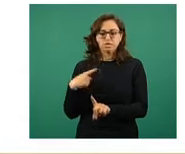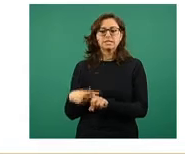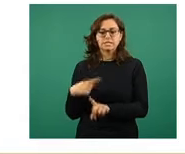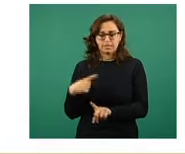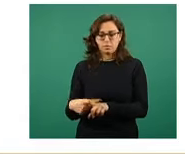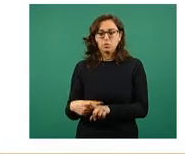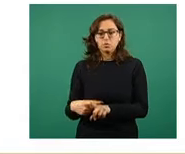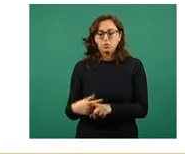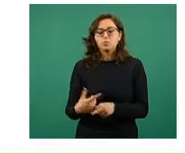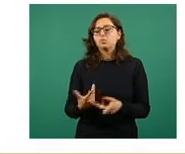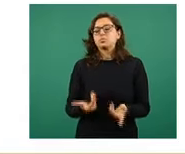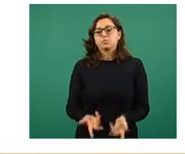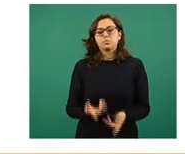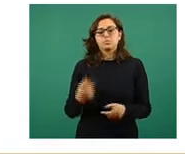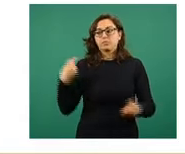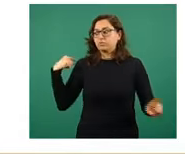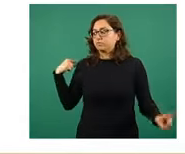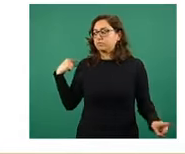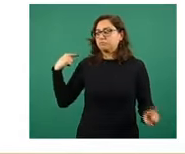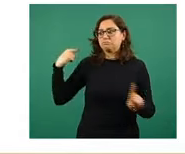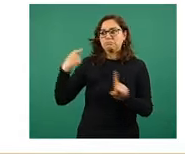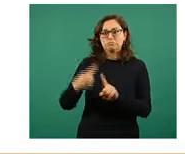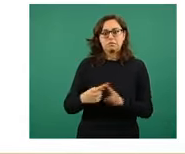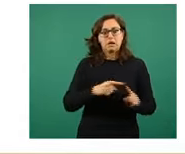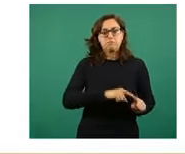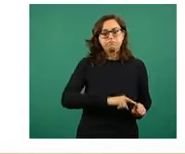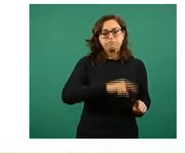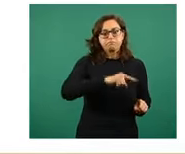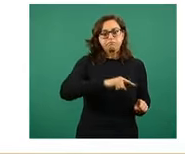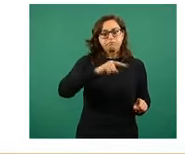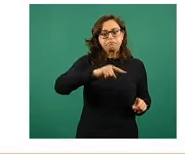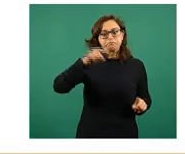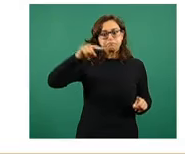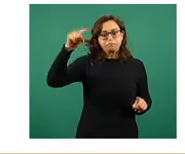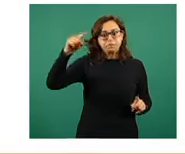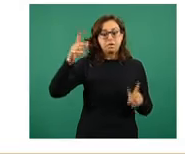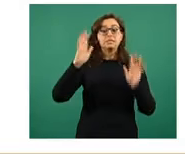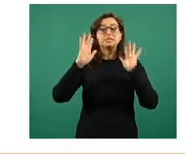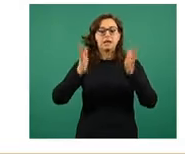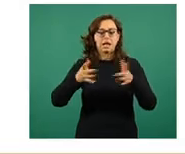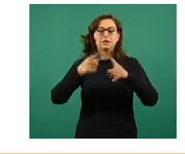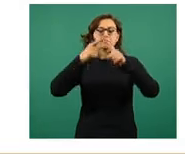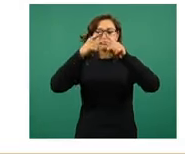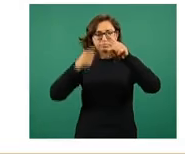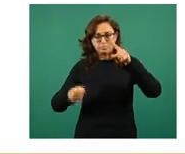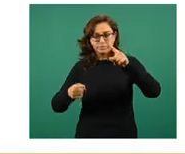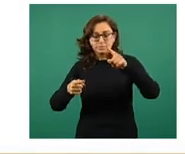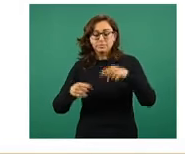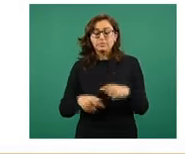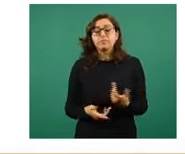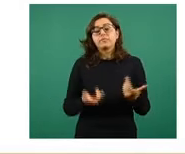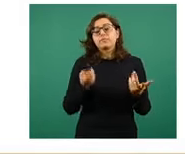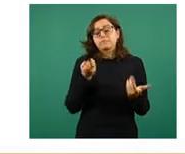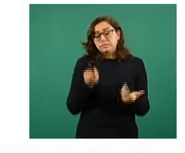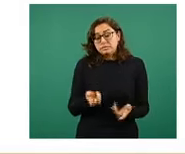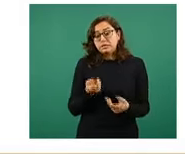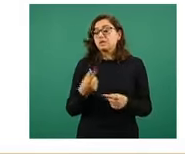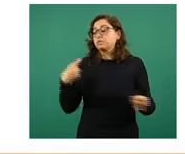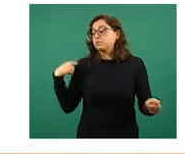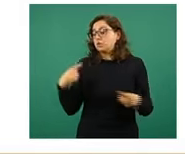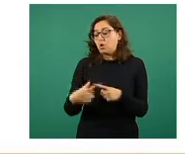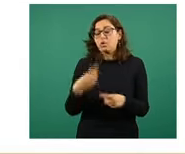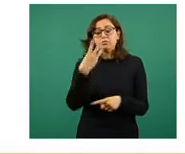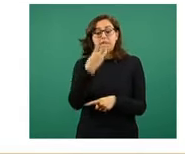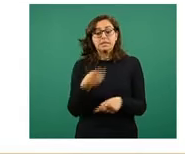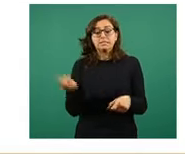hemos tenido durante toda la epidemia en México. Y son con el mismo, obviamente, ya 3 semanas.